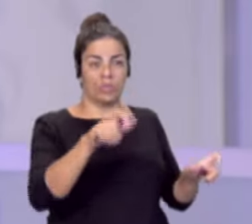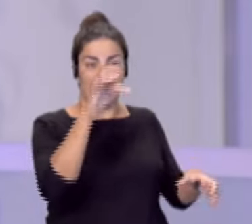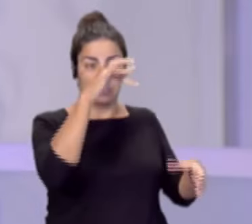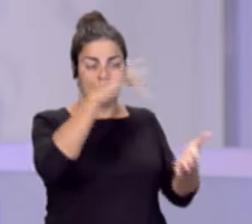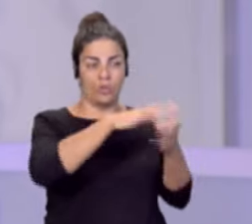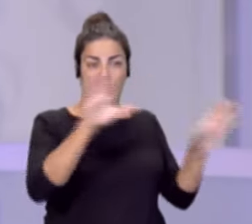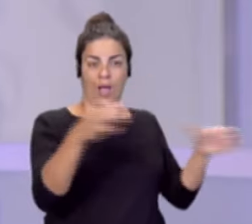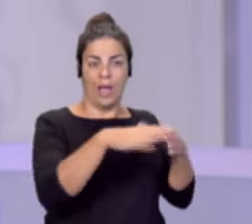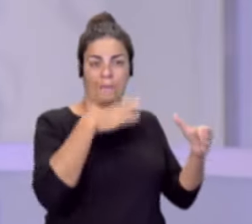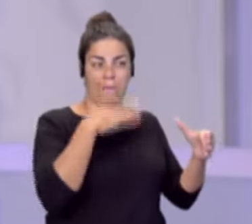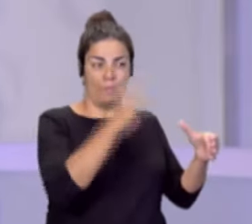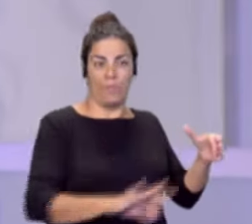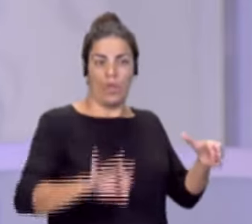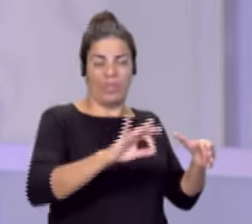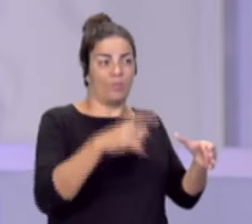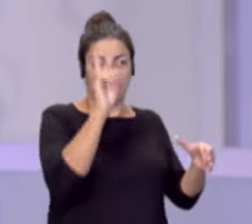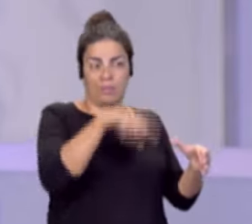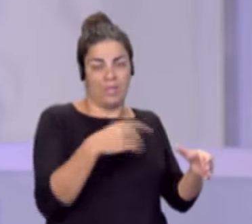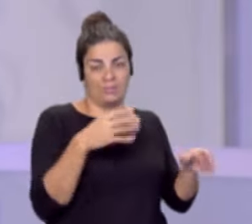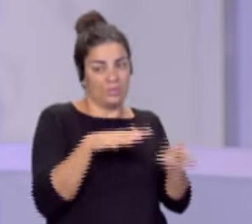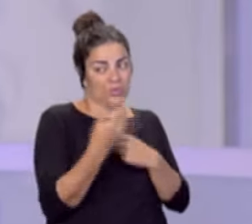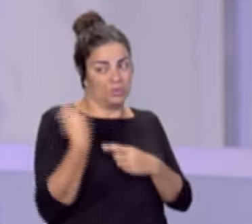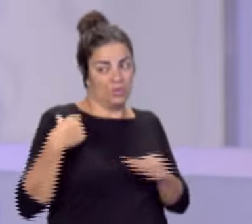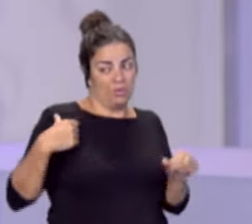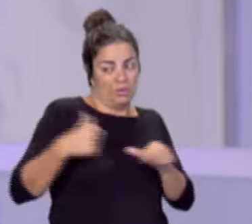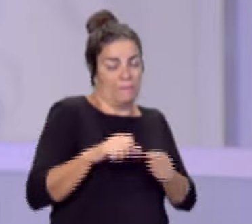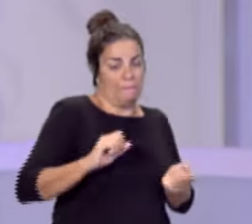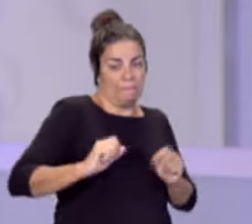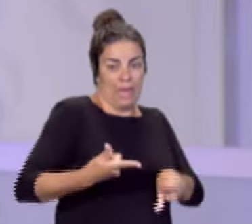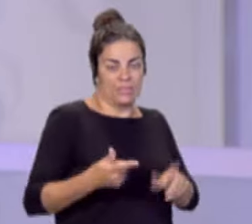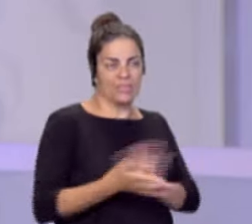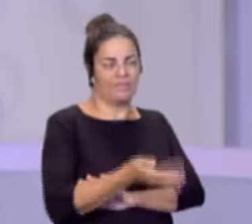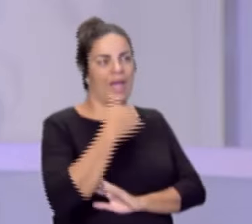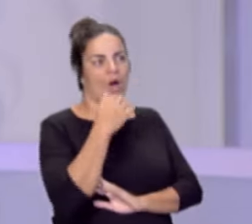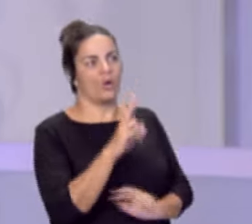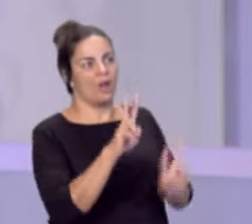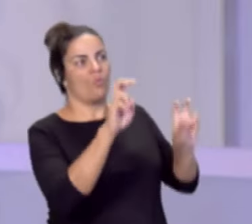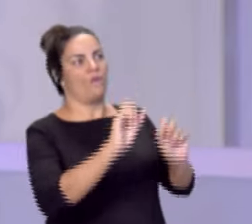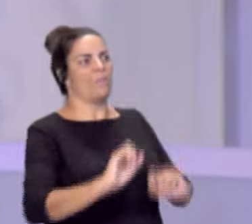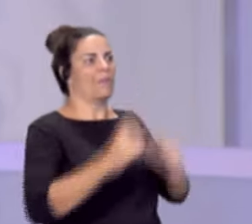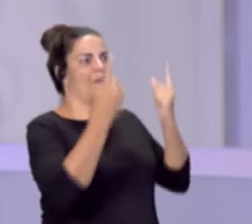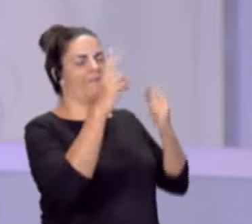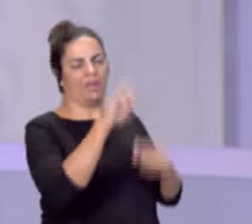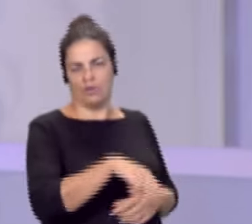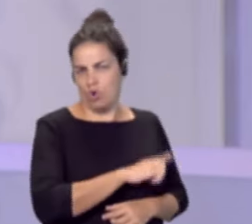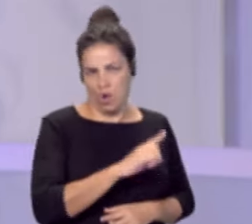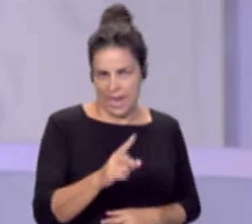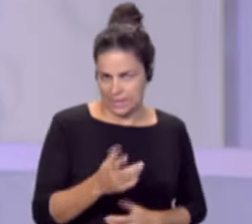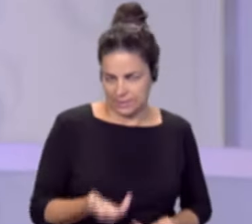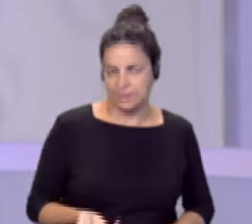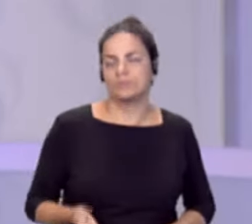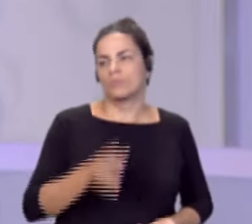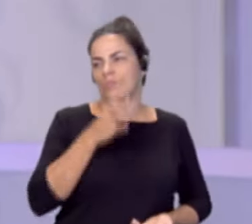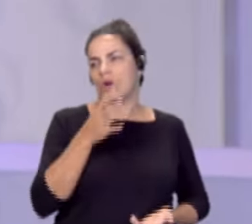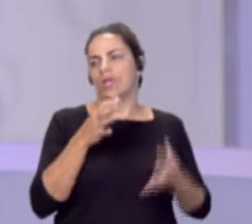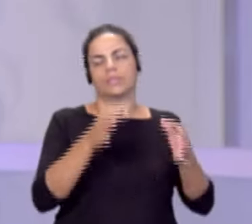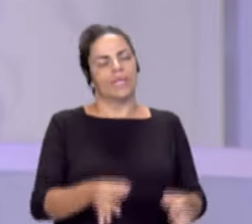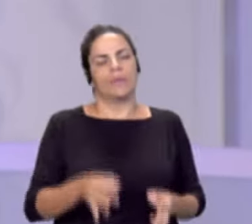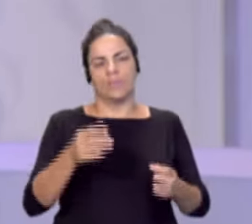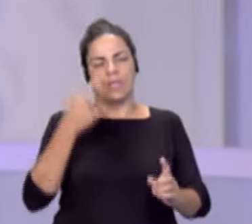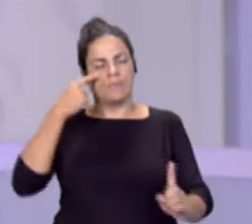cosa nueva en ese sentido, porque sí es verdad que siempre ha habido como cierta